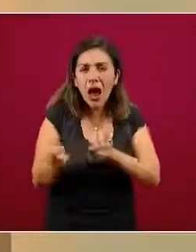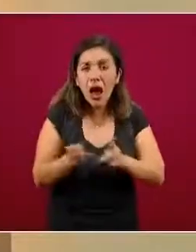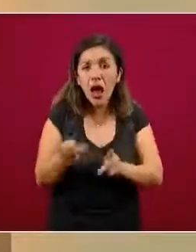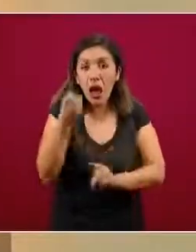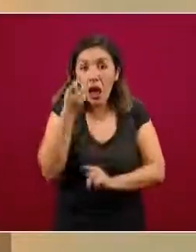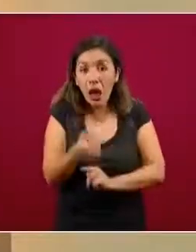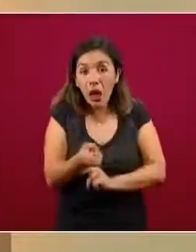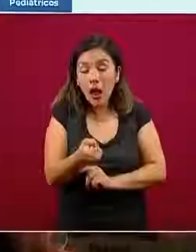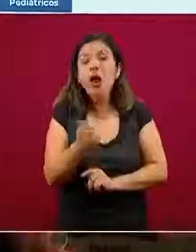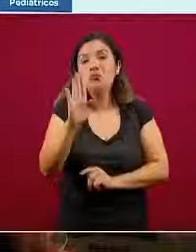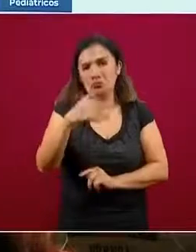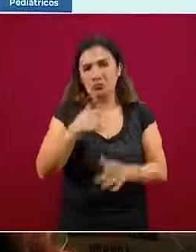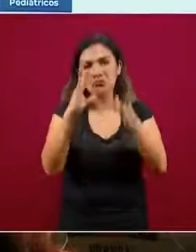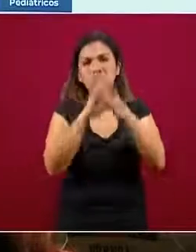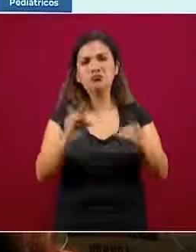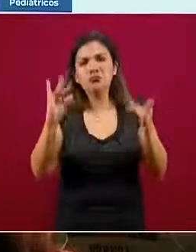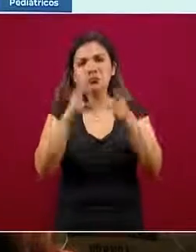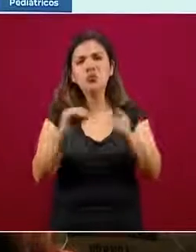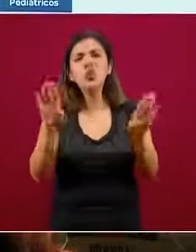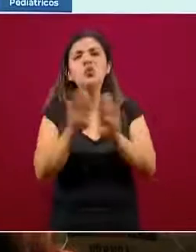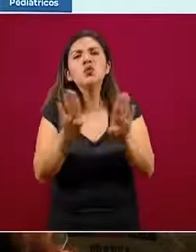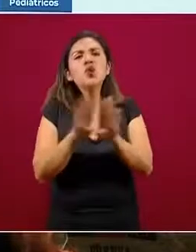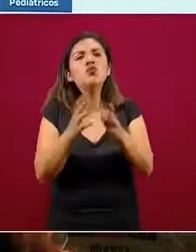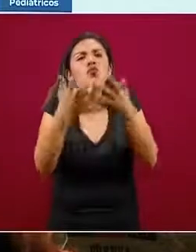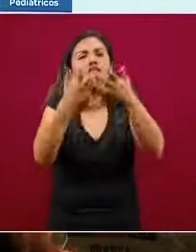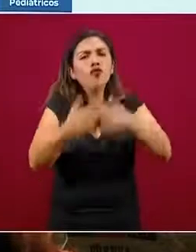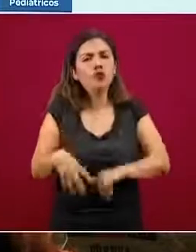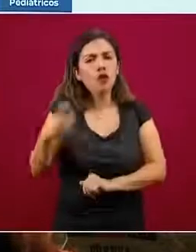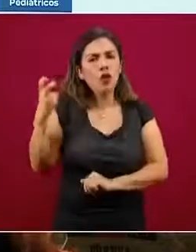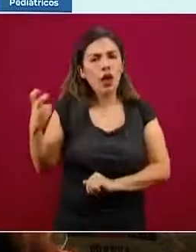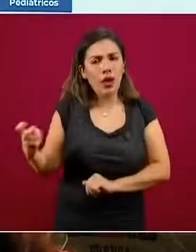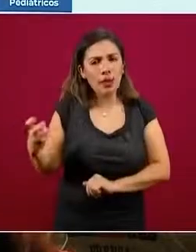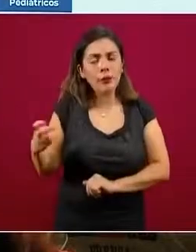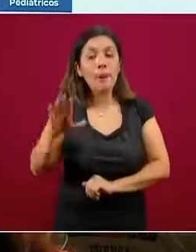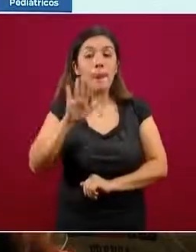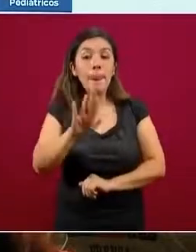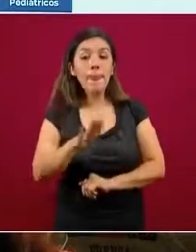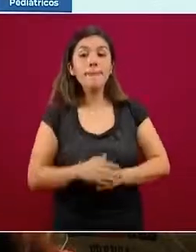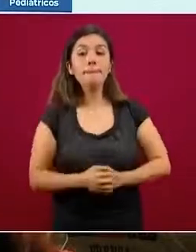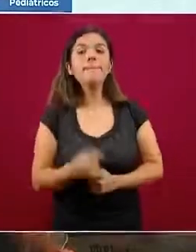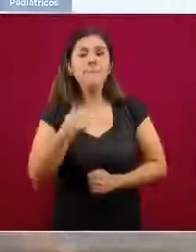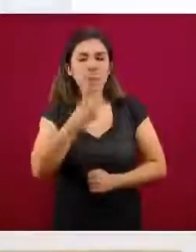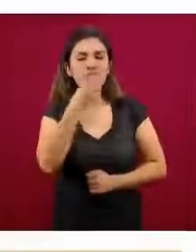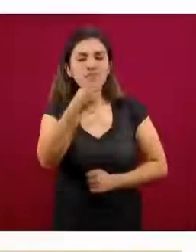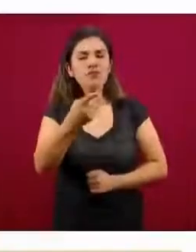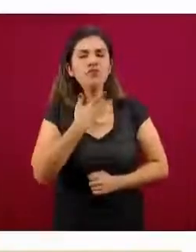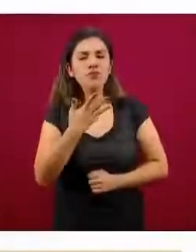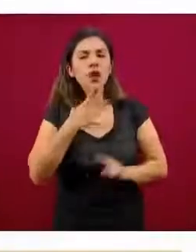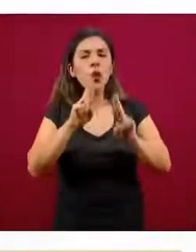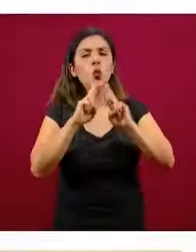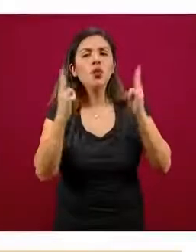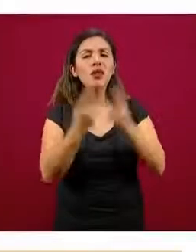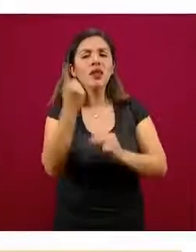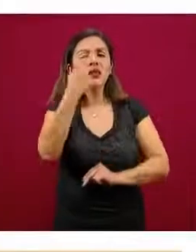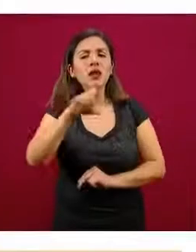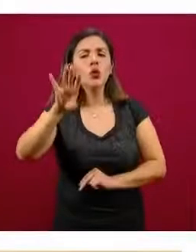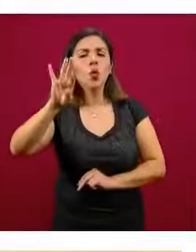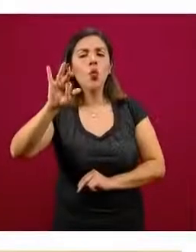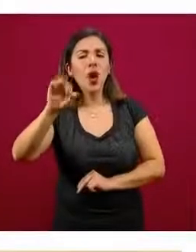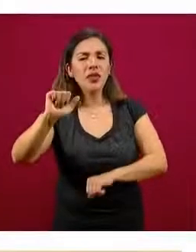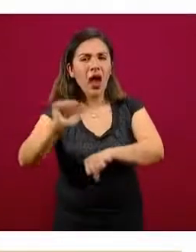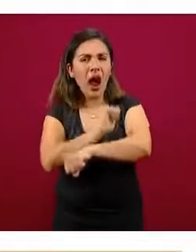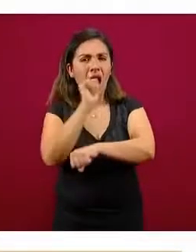Y les quiero platicar un poquito cómo funcionamos. Les decía que teníamos unidades, 140